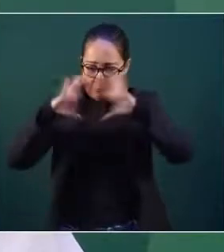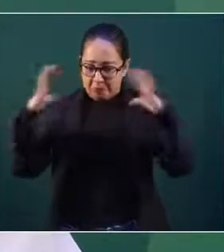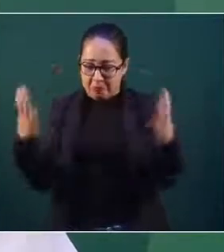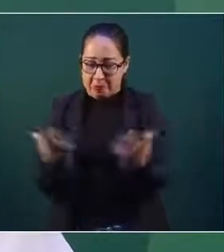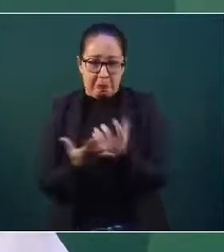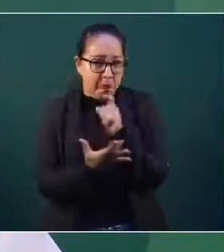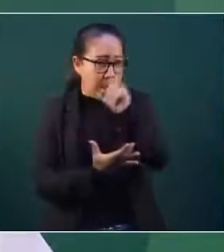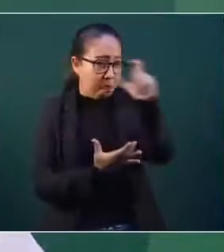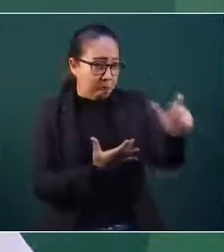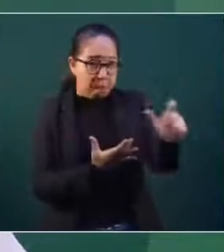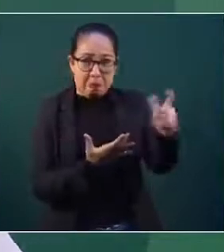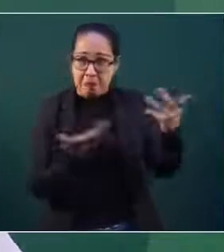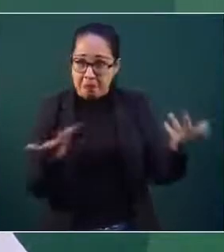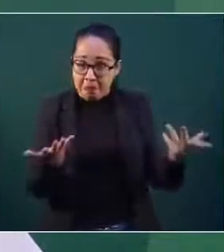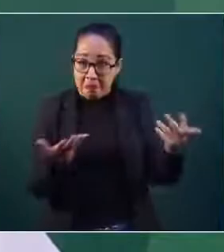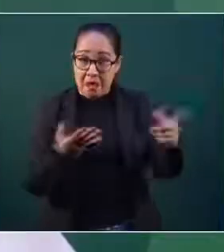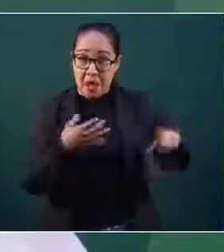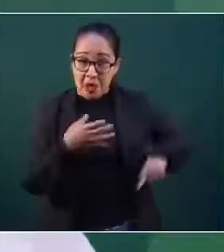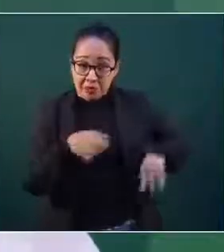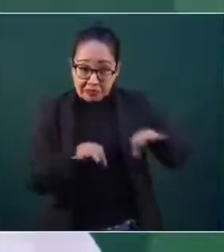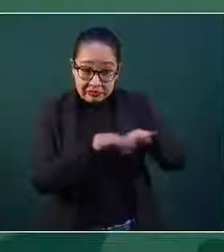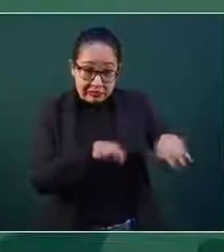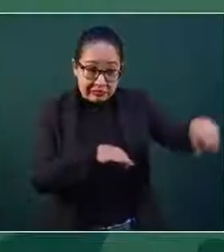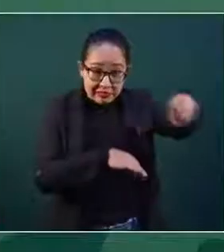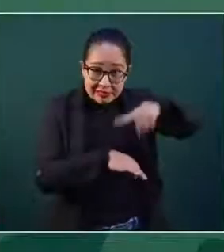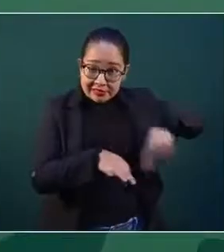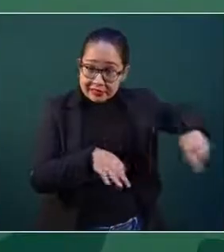los funcionarios públicos que más